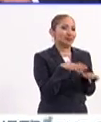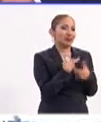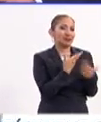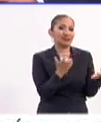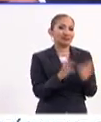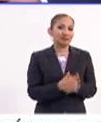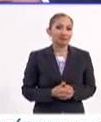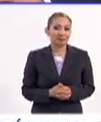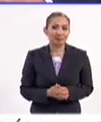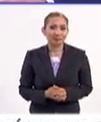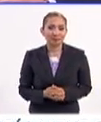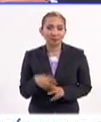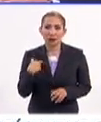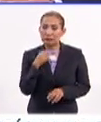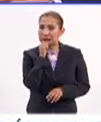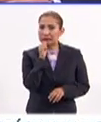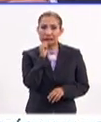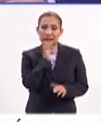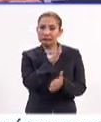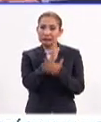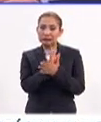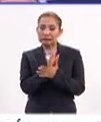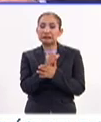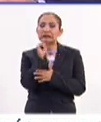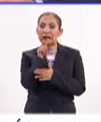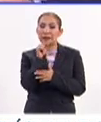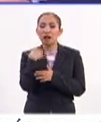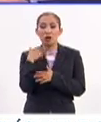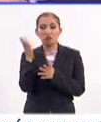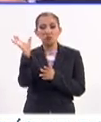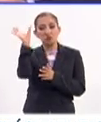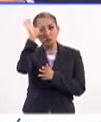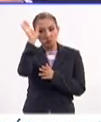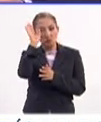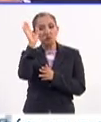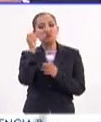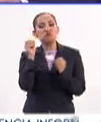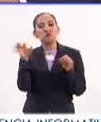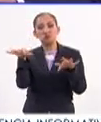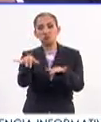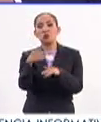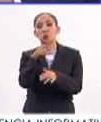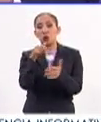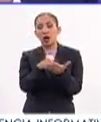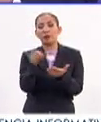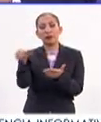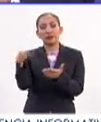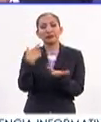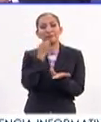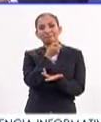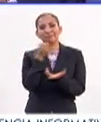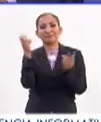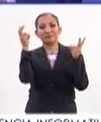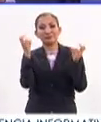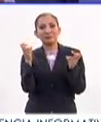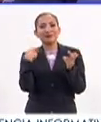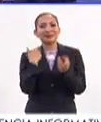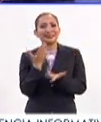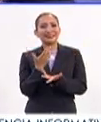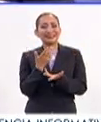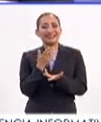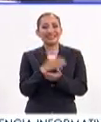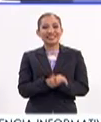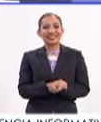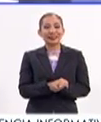regalar incluso. Yo no he tenido la oportunidad de estar ahí, pero sin duda que culturalmente ha permeado este lugar, por lo menos por esa frase que nos dice Mildred